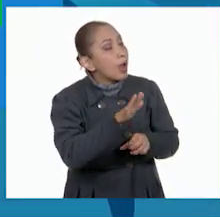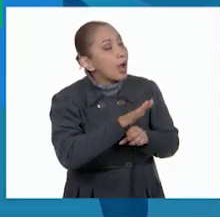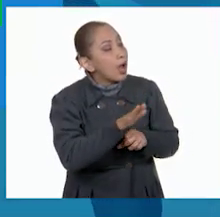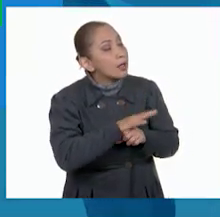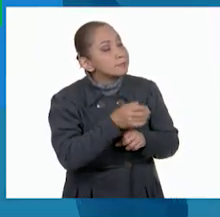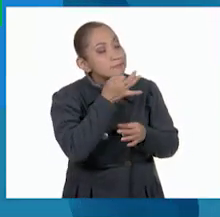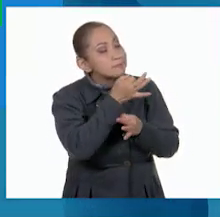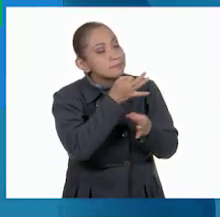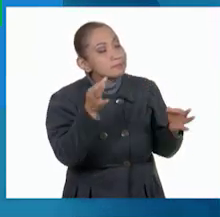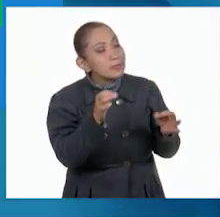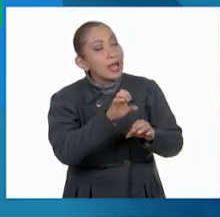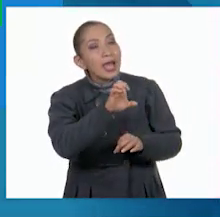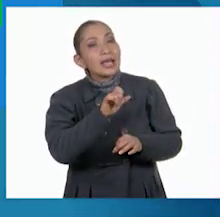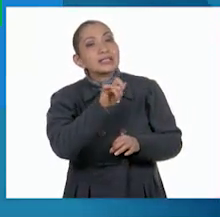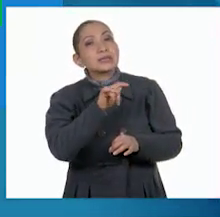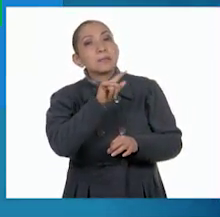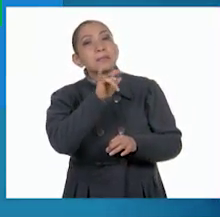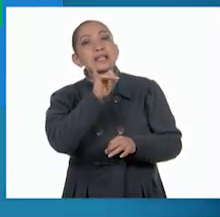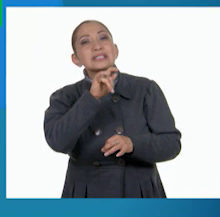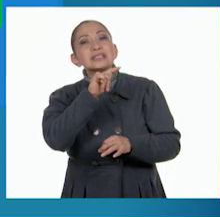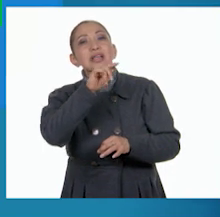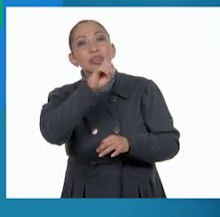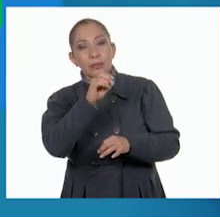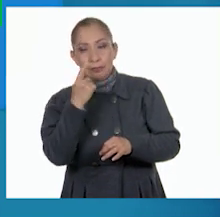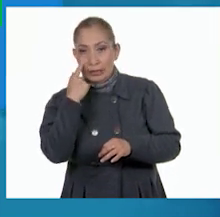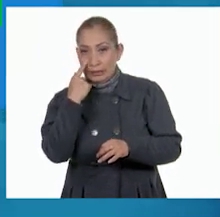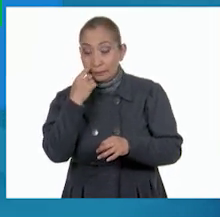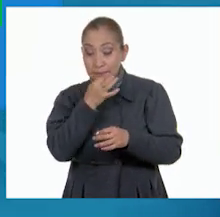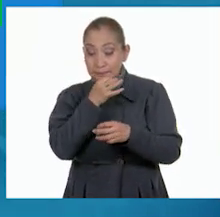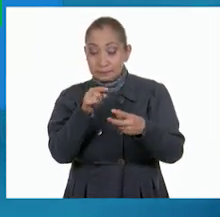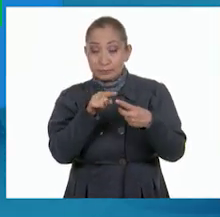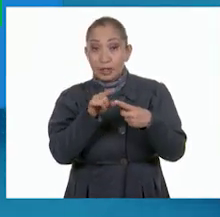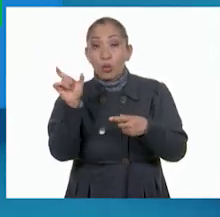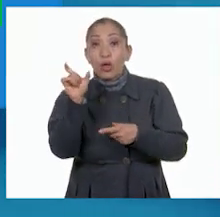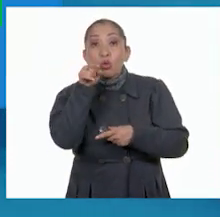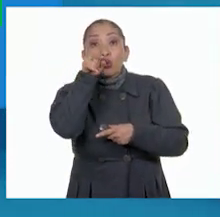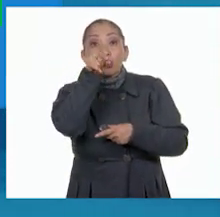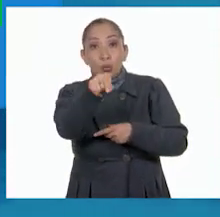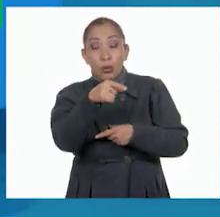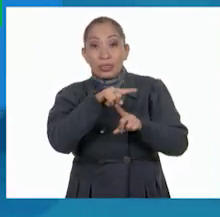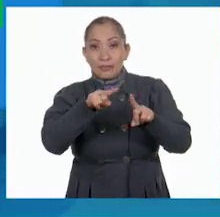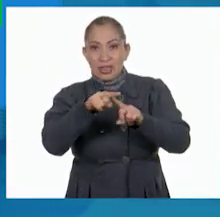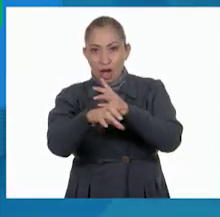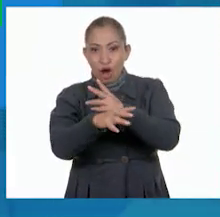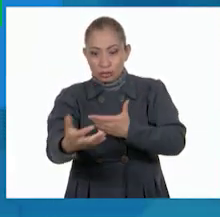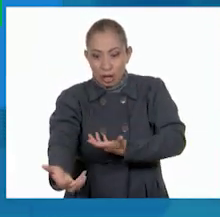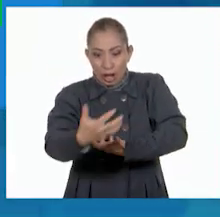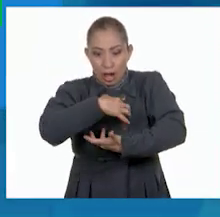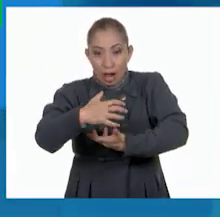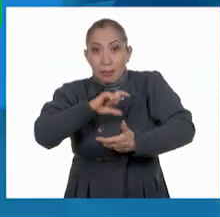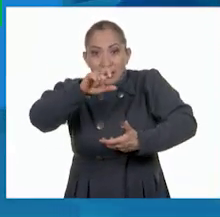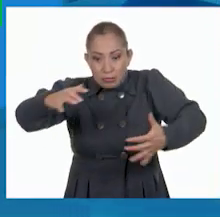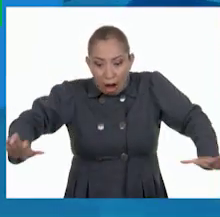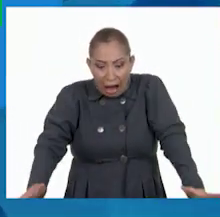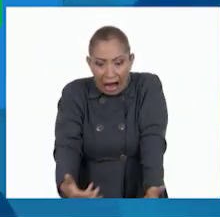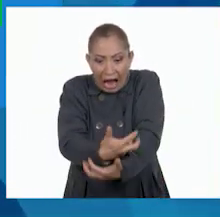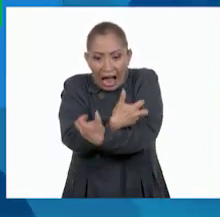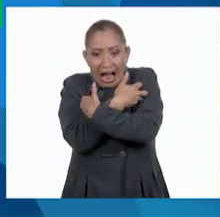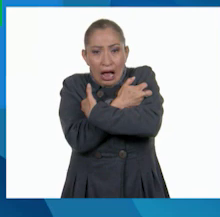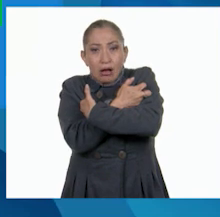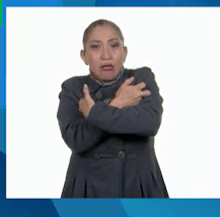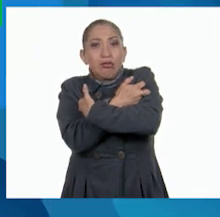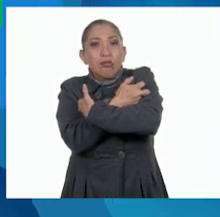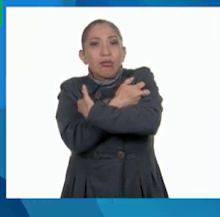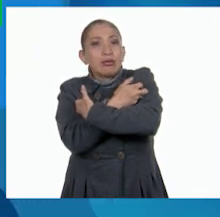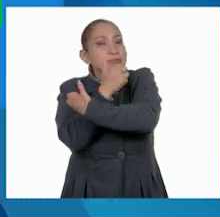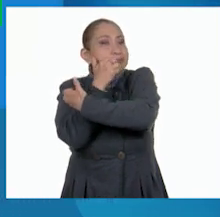mensaje explícito? El mensaje explícito es que al tomar varias cosas a la misma vez,